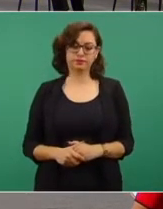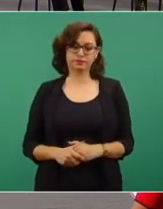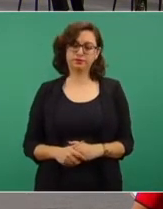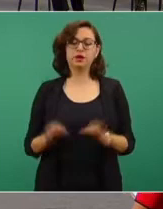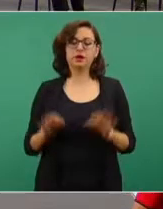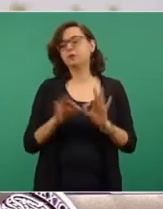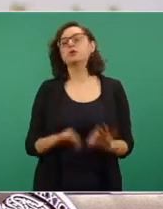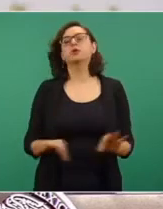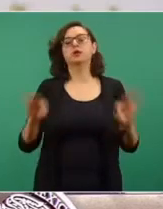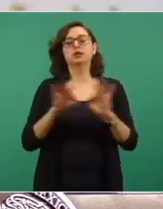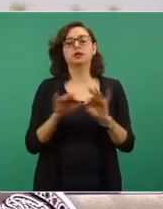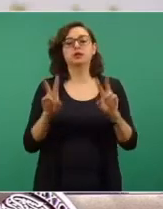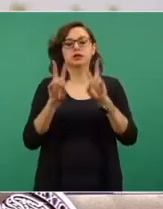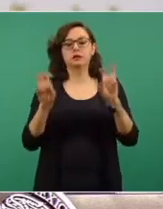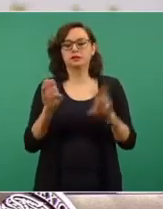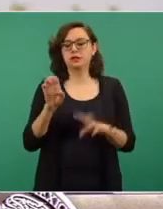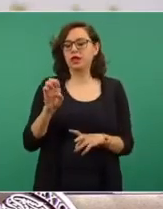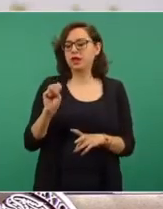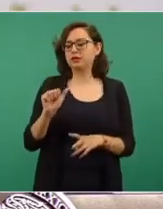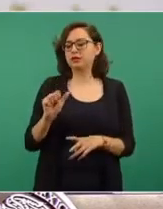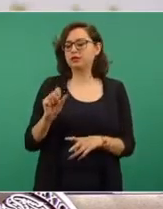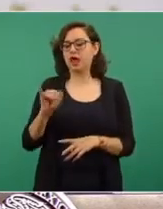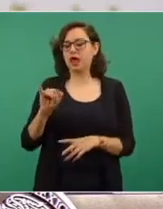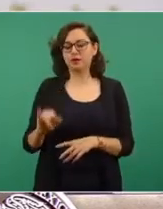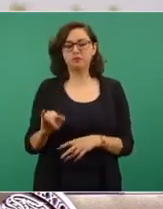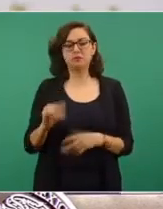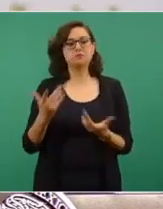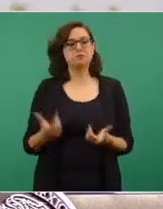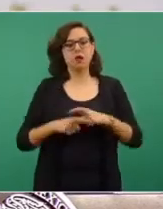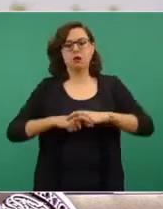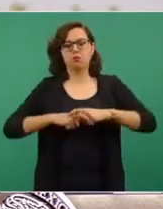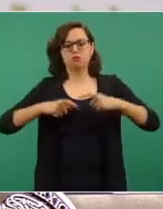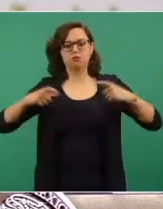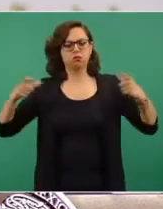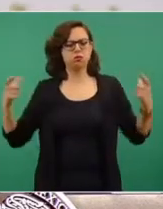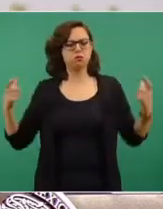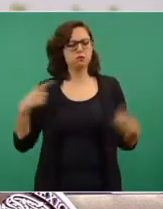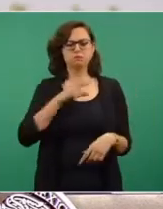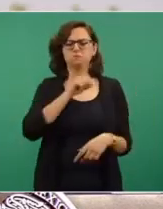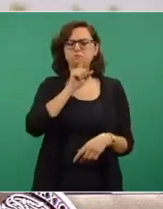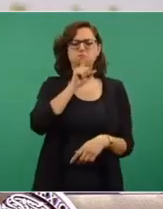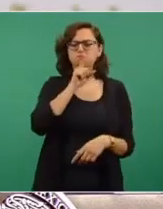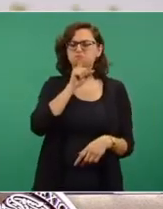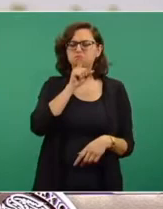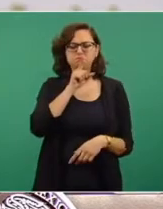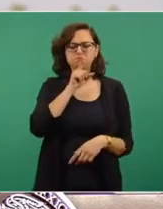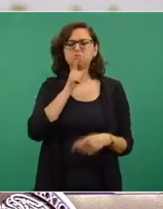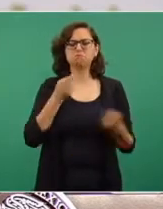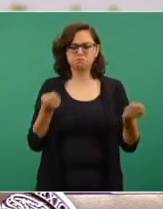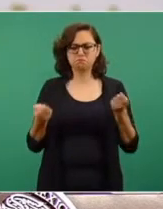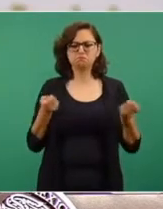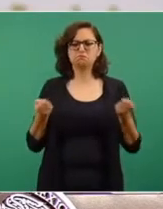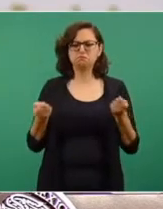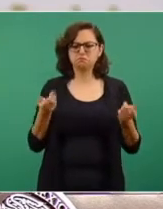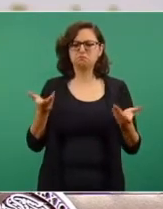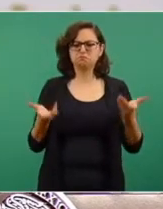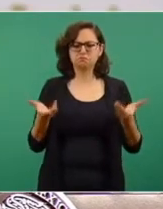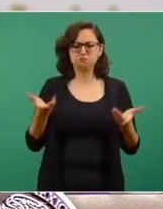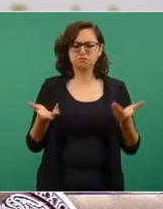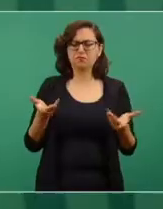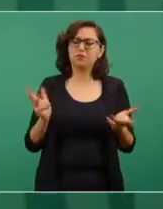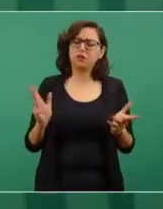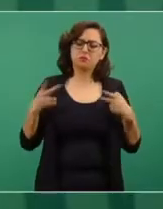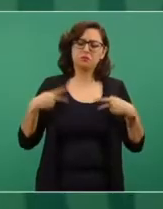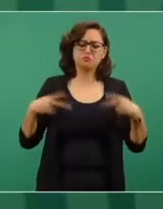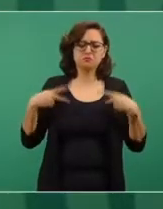importante, afortunadamente se ha mantenido muy estable desde el inicio de la vacunación, son los eventos supuestamente asociados a vacunación e